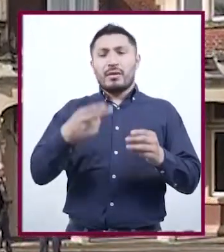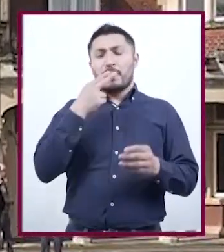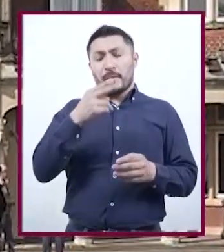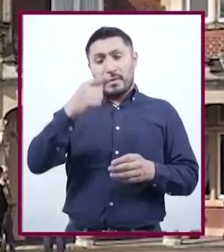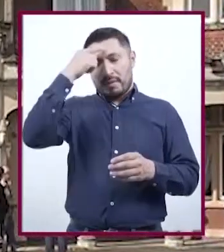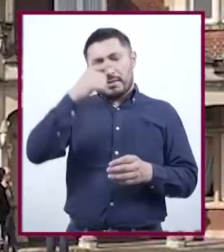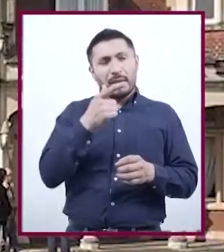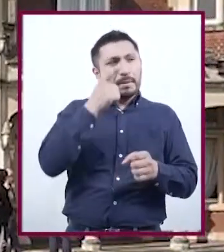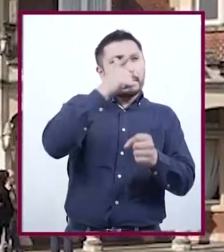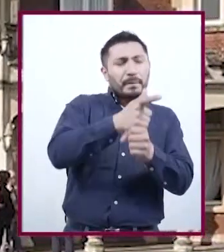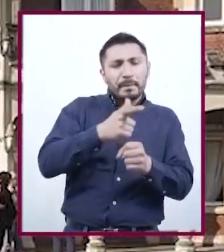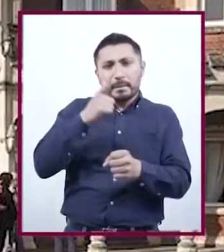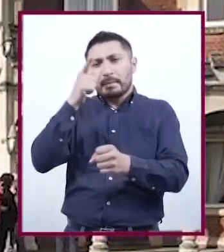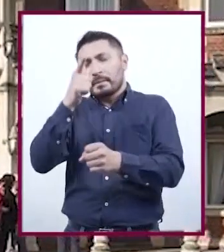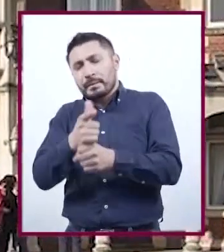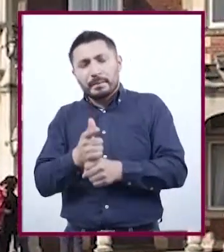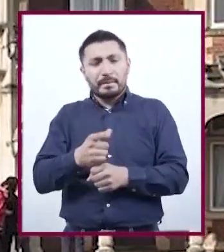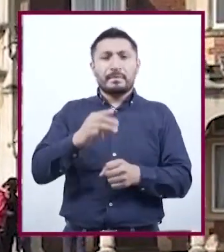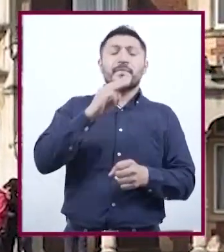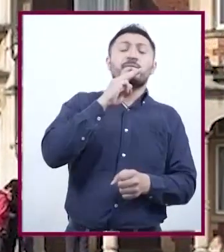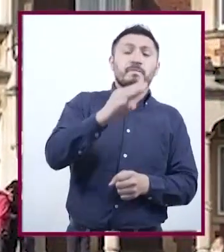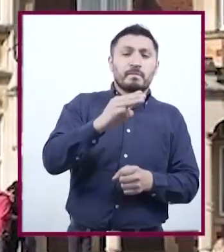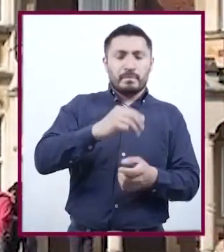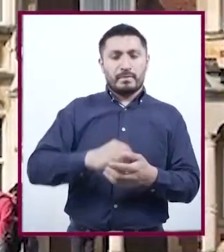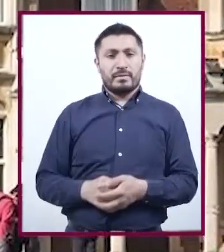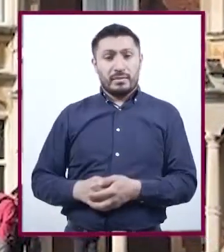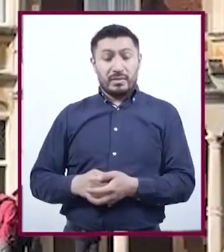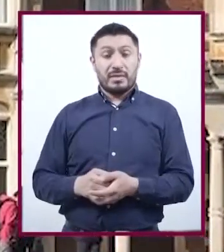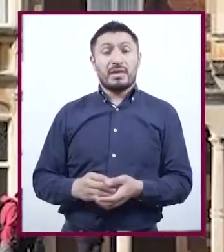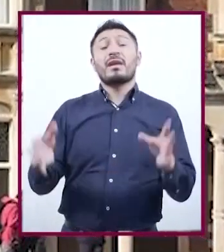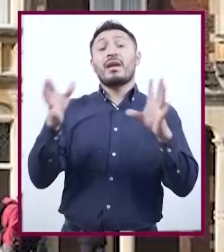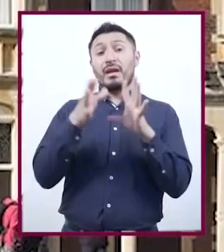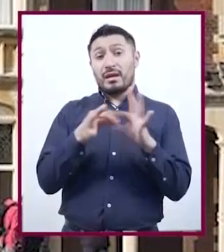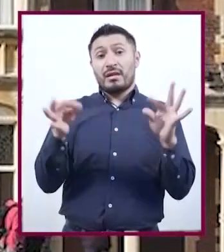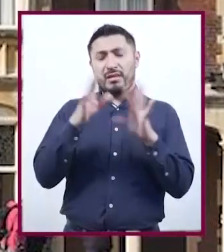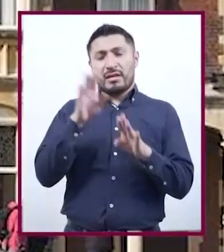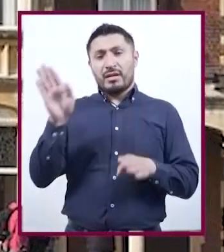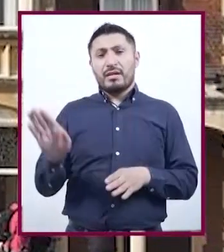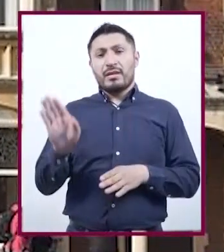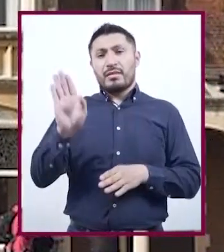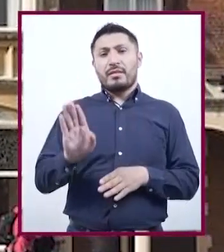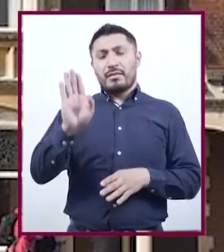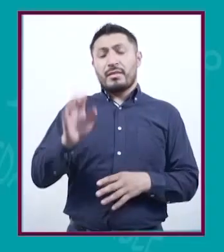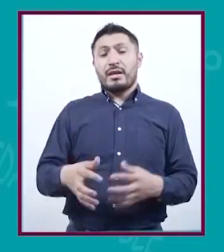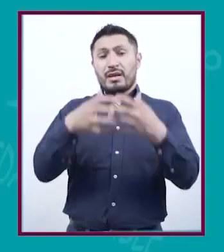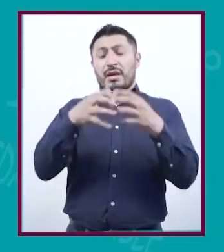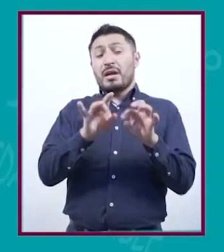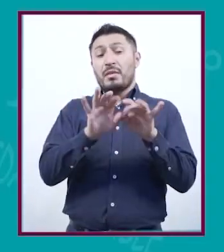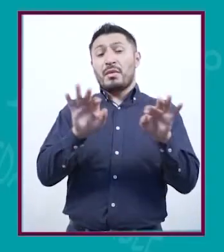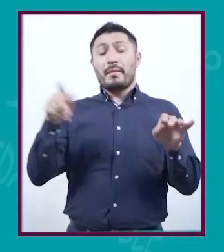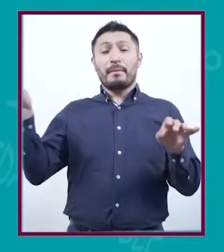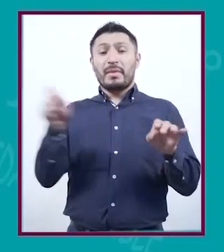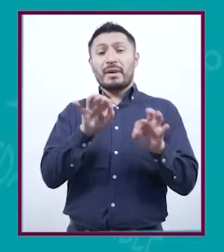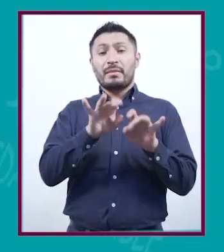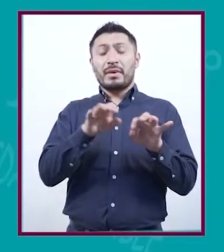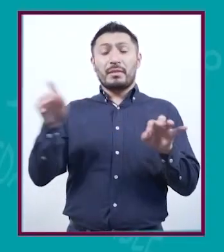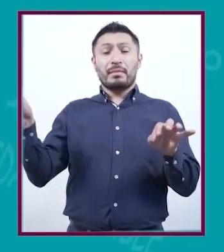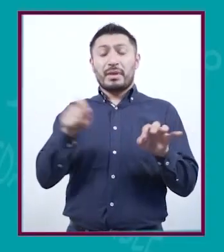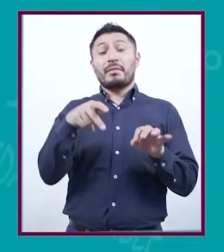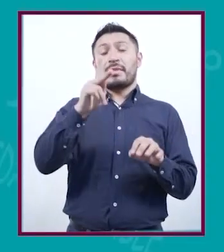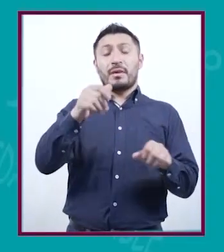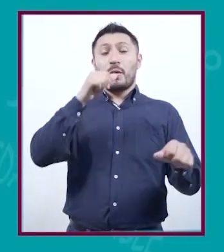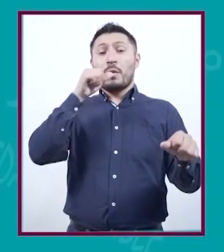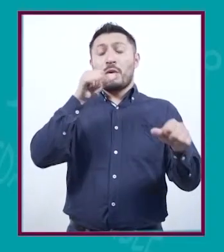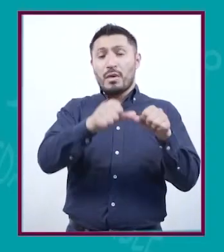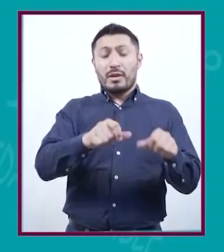aparato portátil que servía tanto para cifrar como para descifrar mensajes. Era parecida a una máquina de escribir,